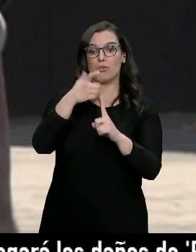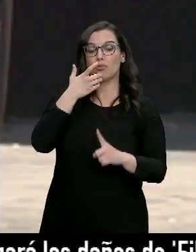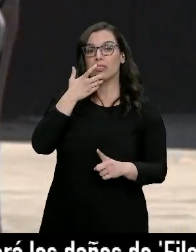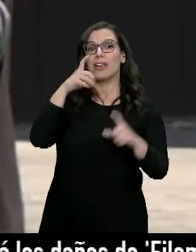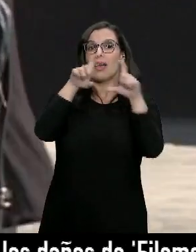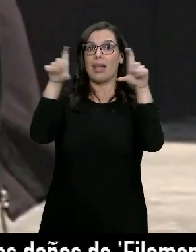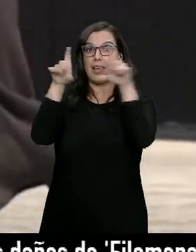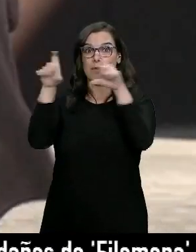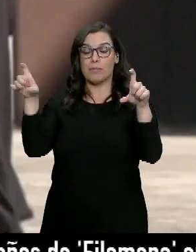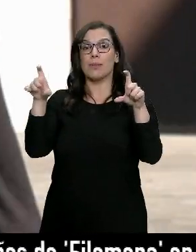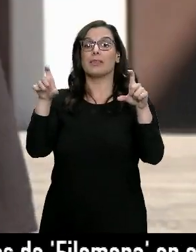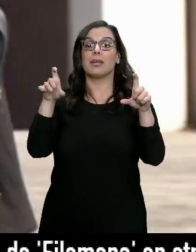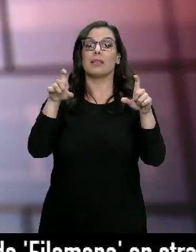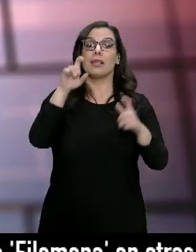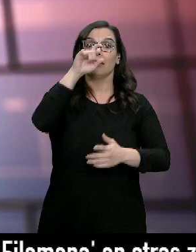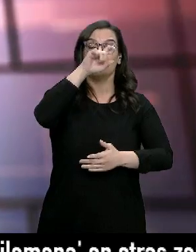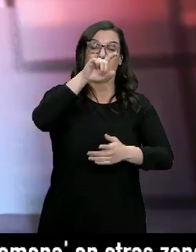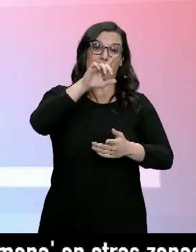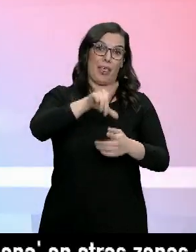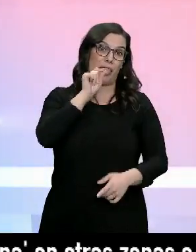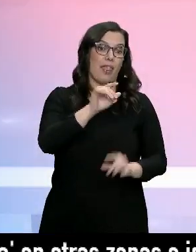los 6 meses siguientes.